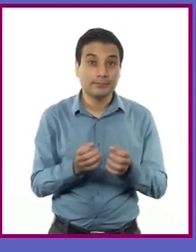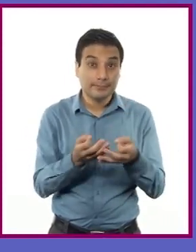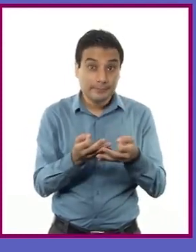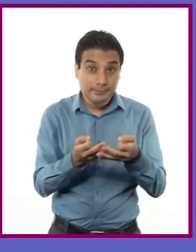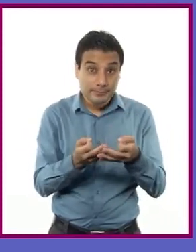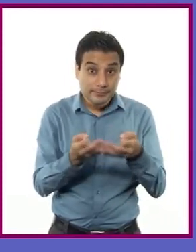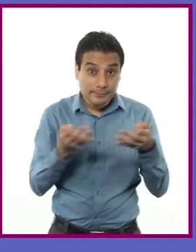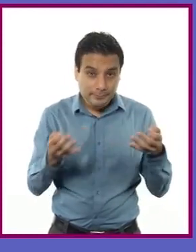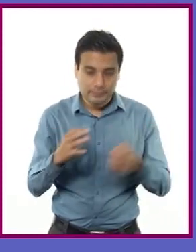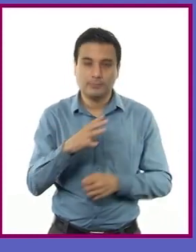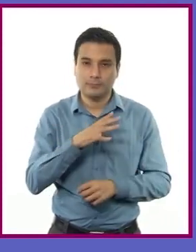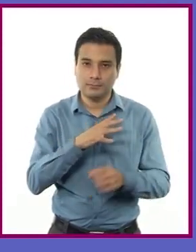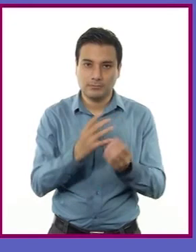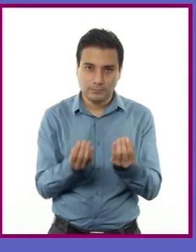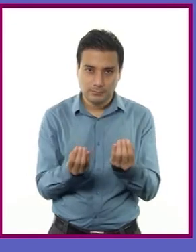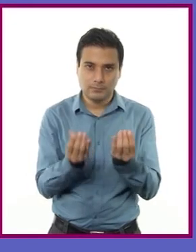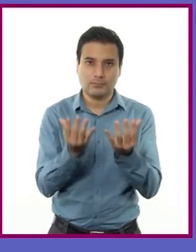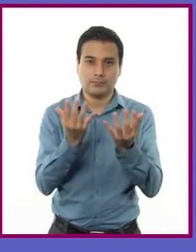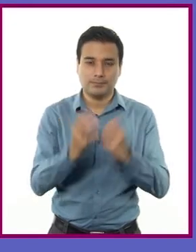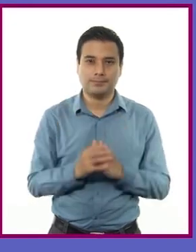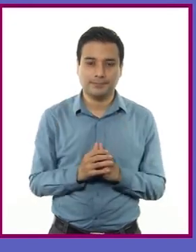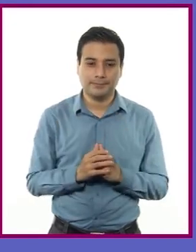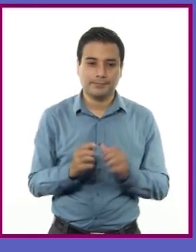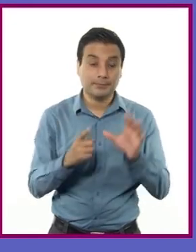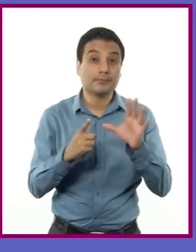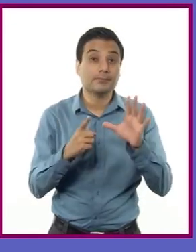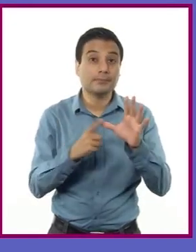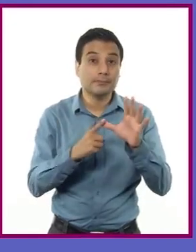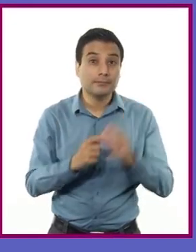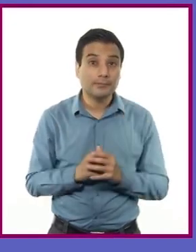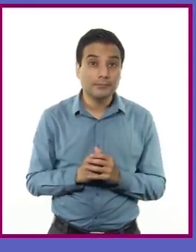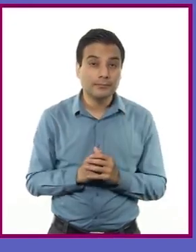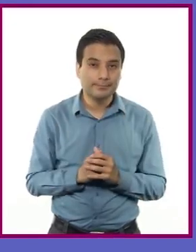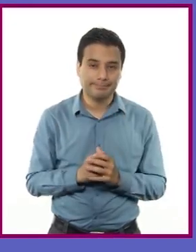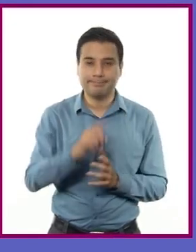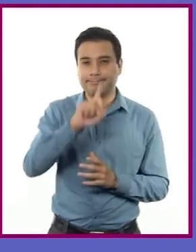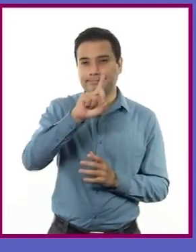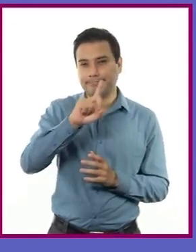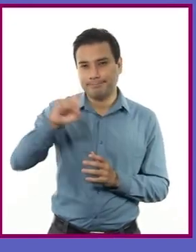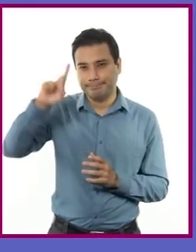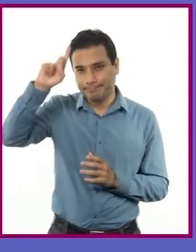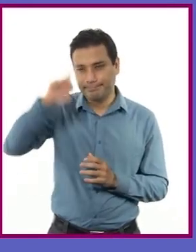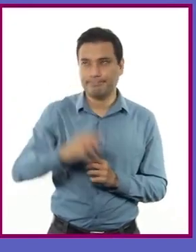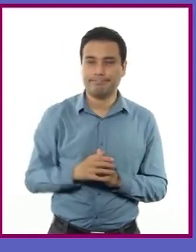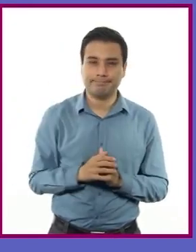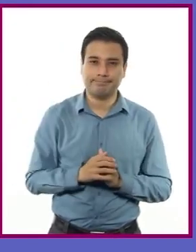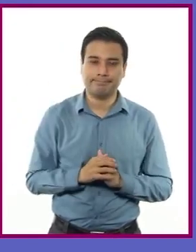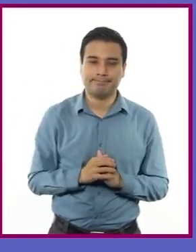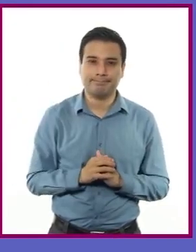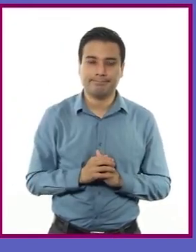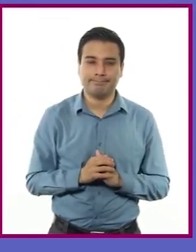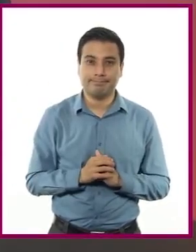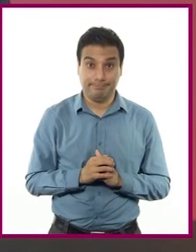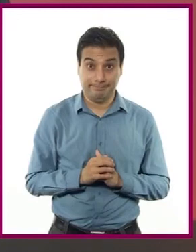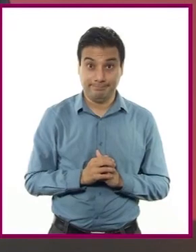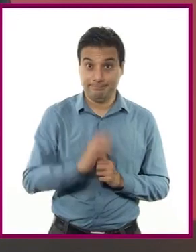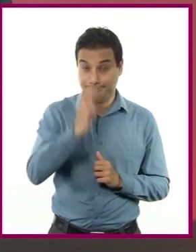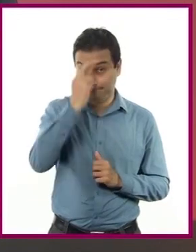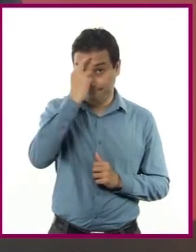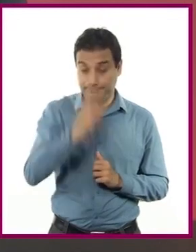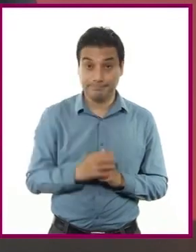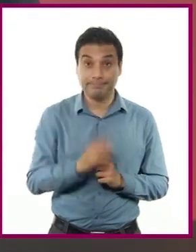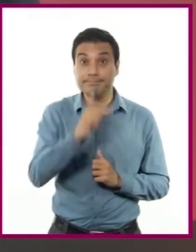que tiene sembradíos. Teotl, Dios, divinidad o deidad. Recuerden acomodar